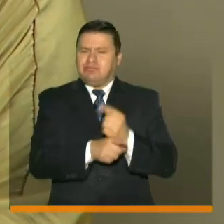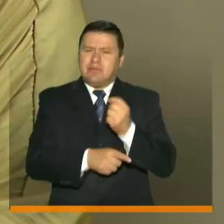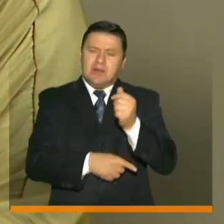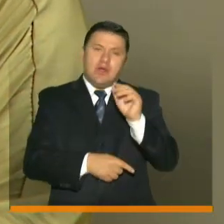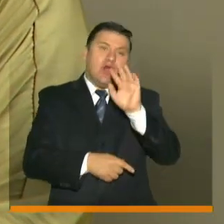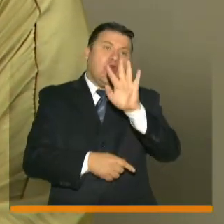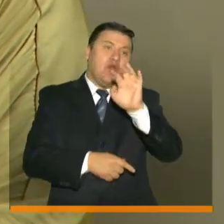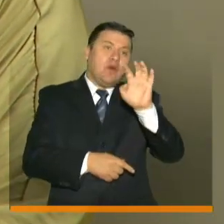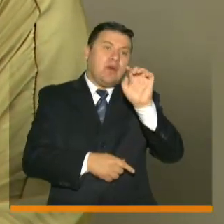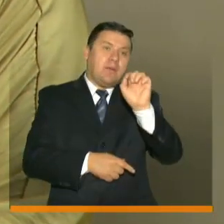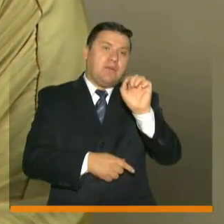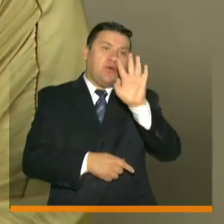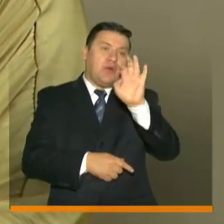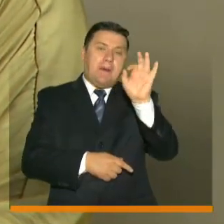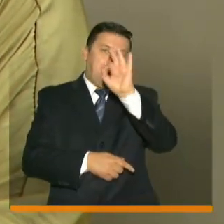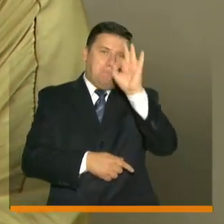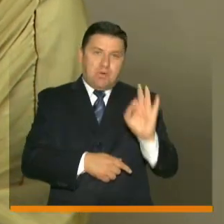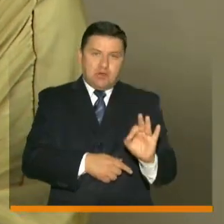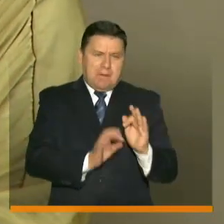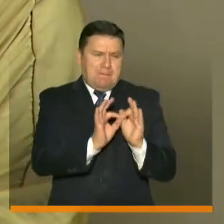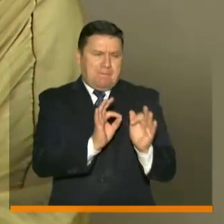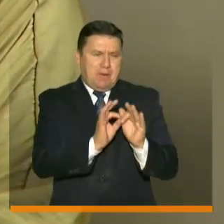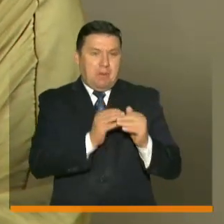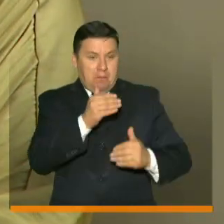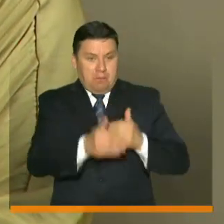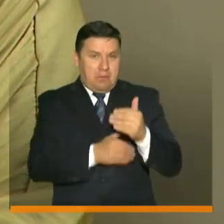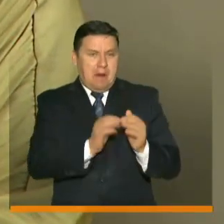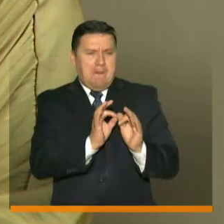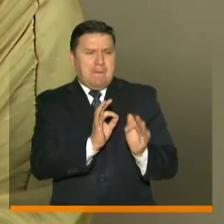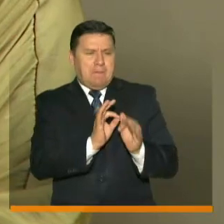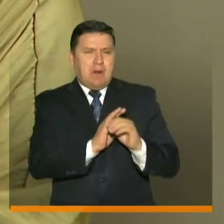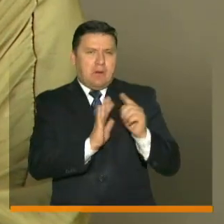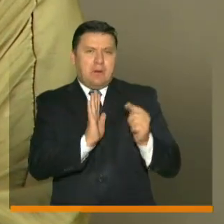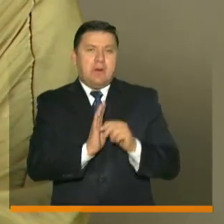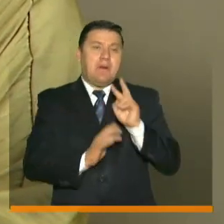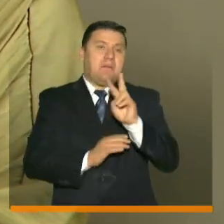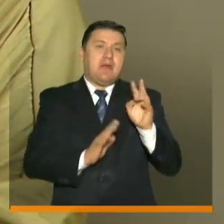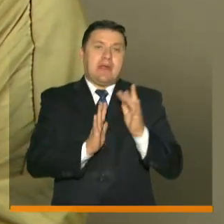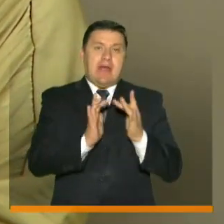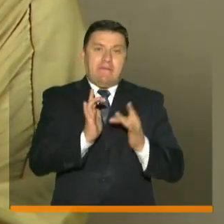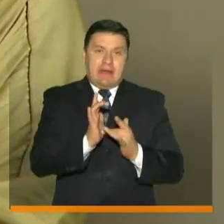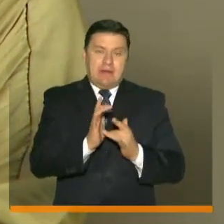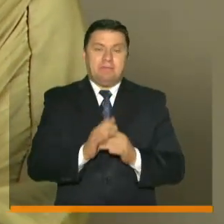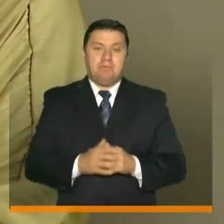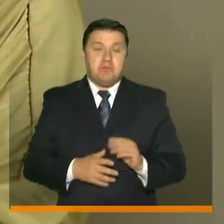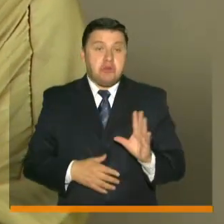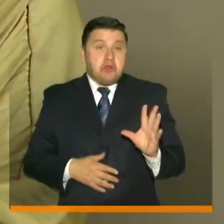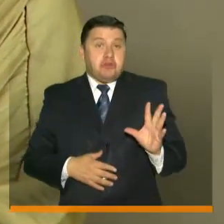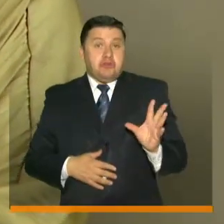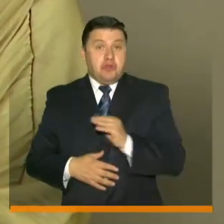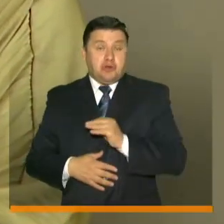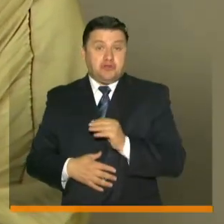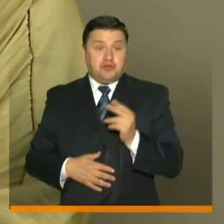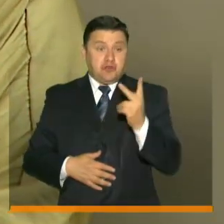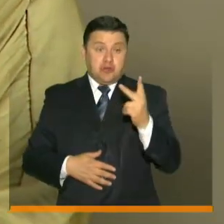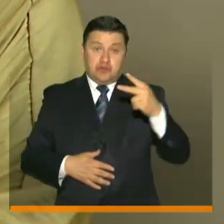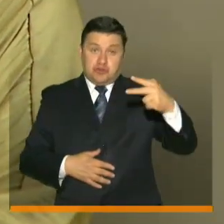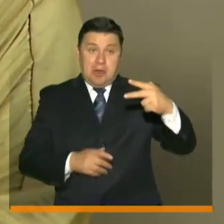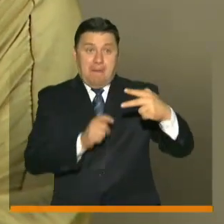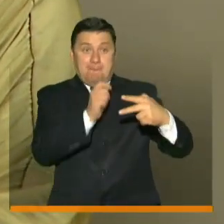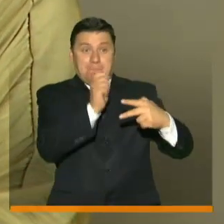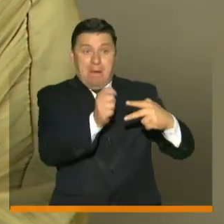del 99.9%, un proceso que terminó el 22 de abril. Todos los dos,